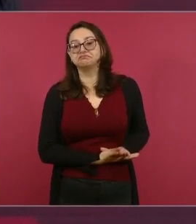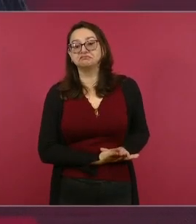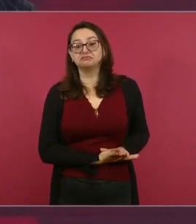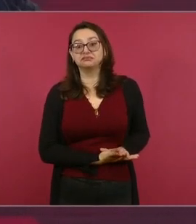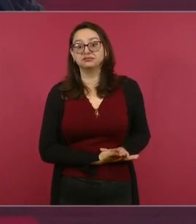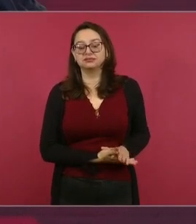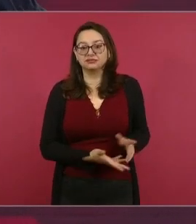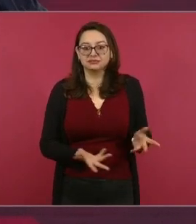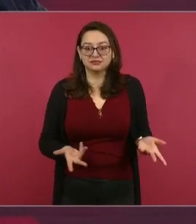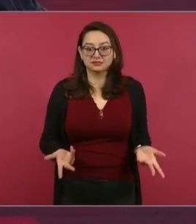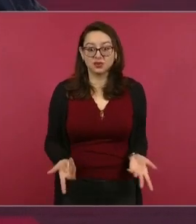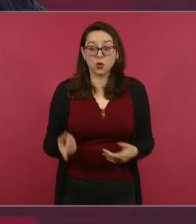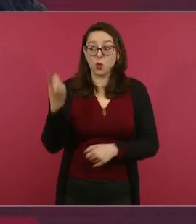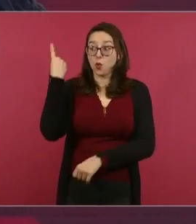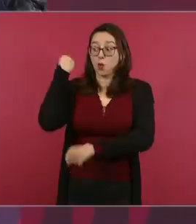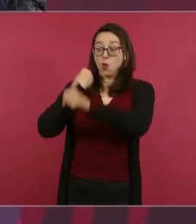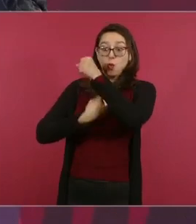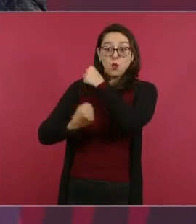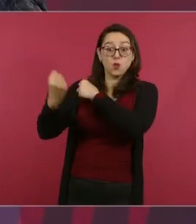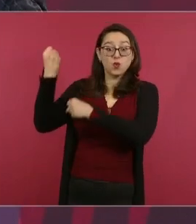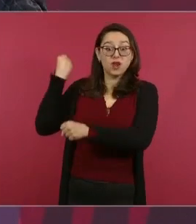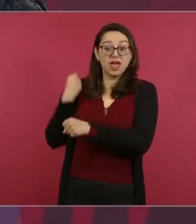Le llegó en diciembre